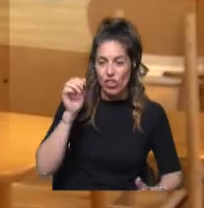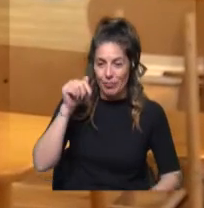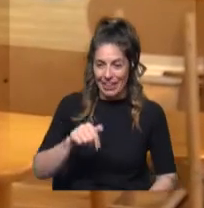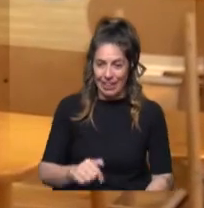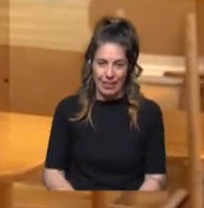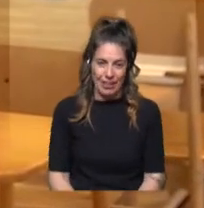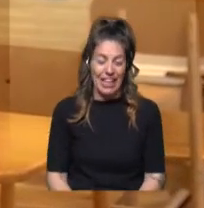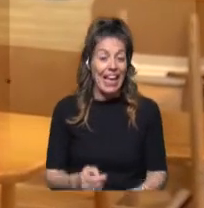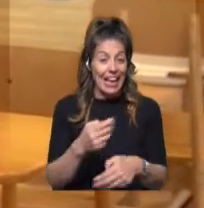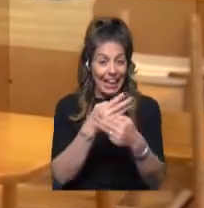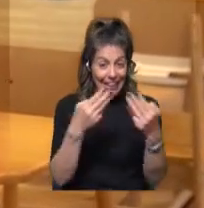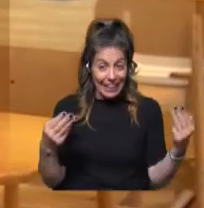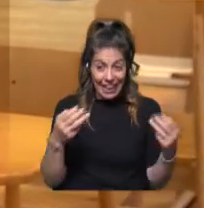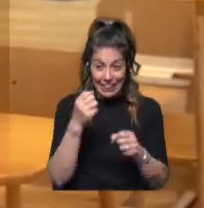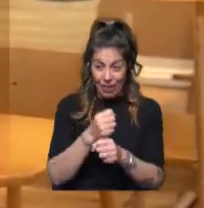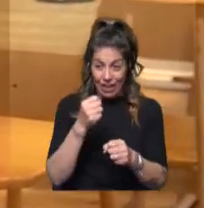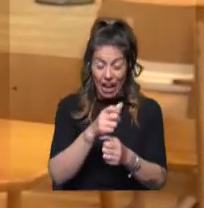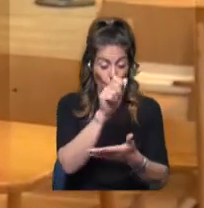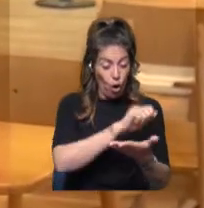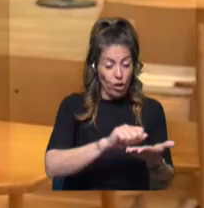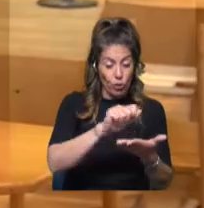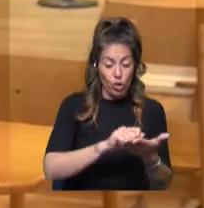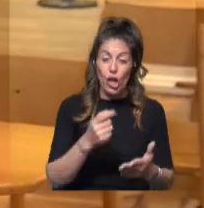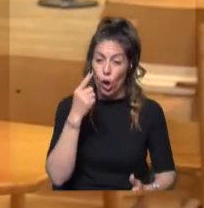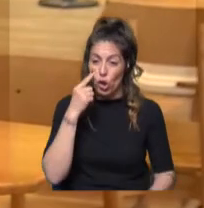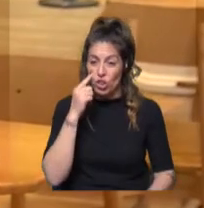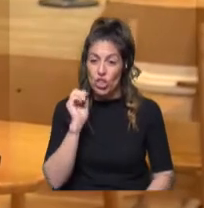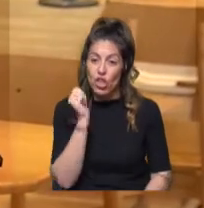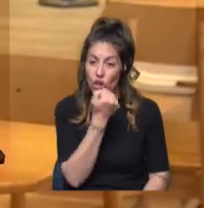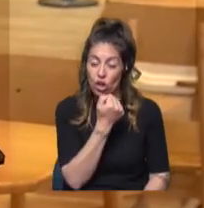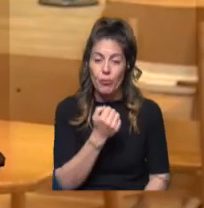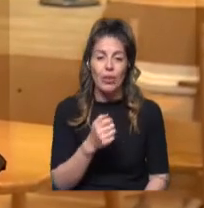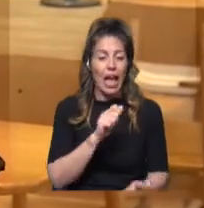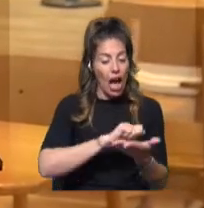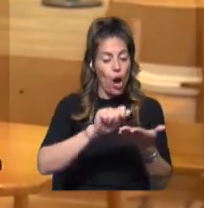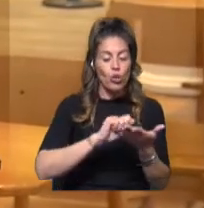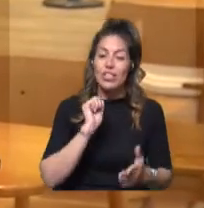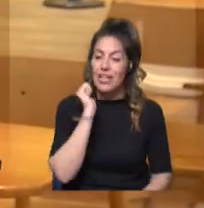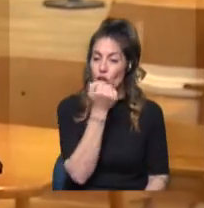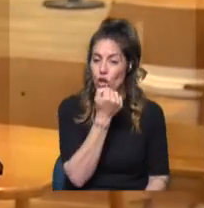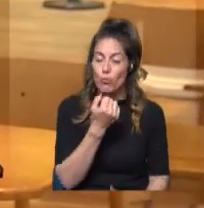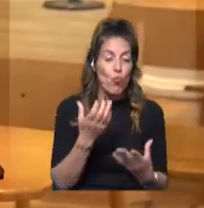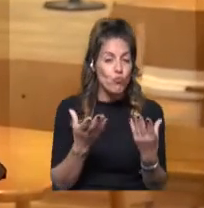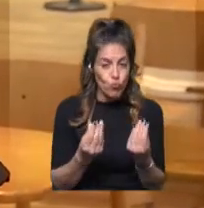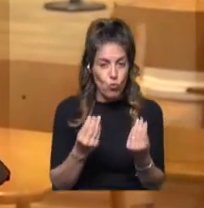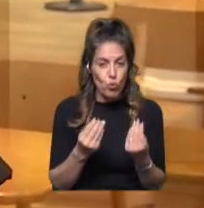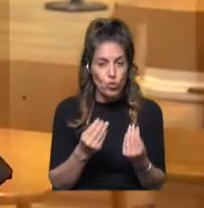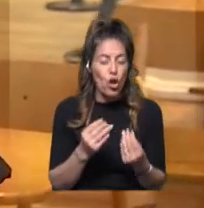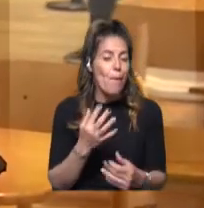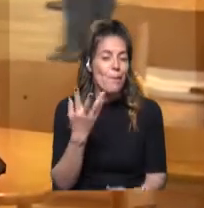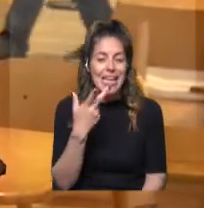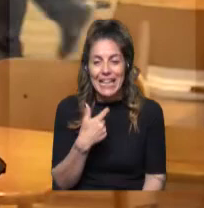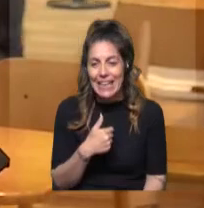general, ¿trabajás con autores conocidos, autores anónimos? Autores anónimos, mucho. Adoro la música y